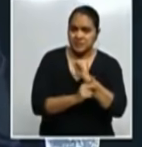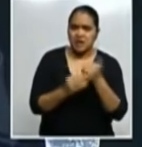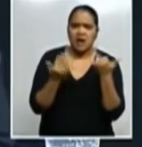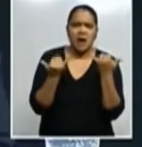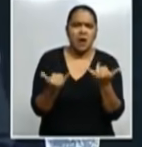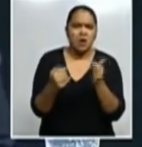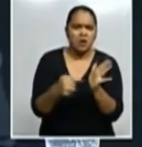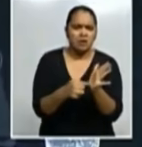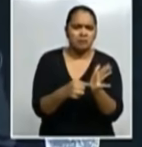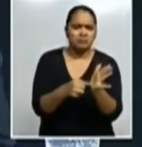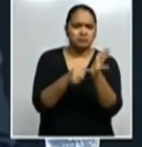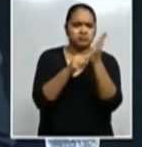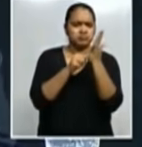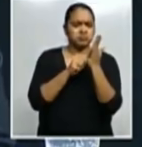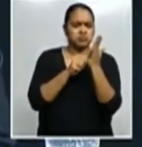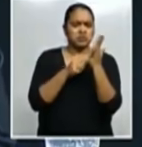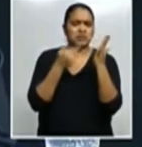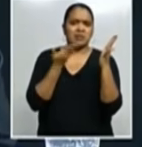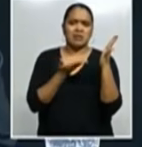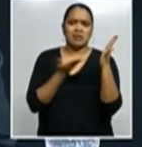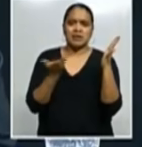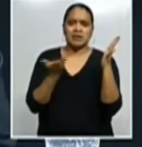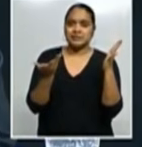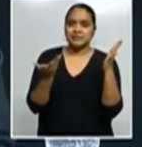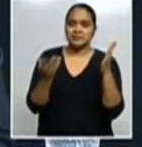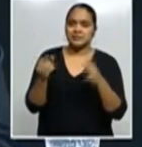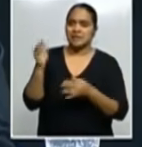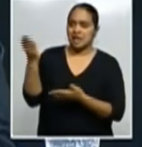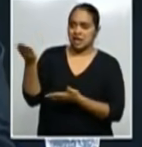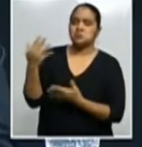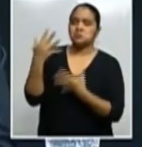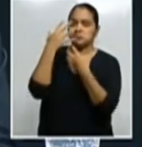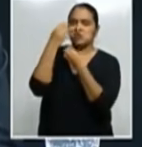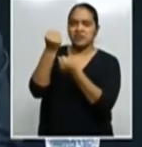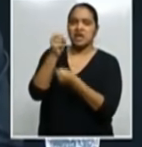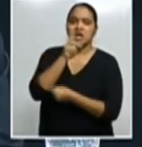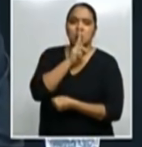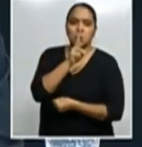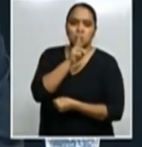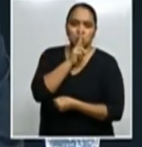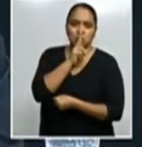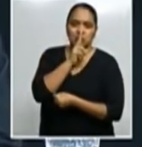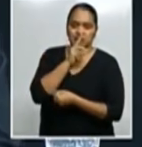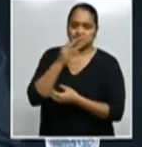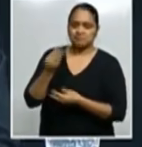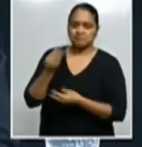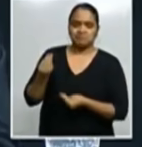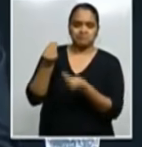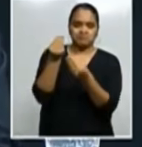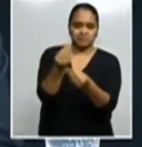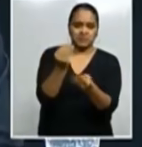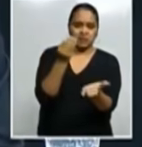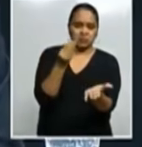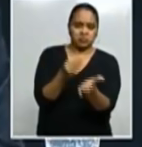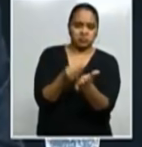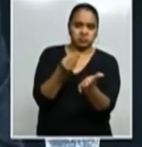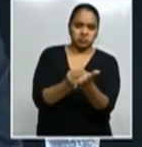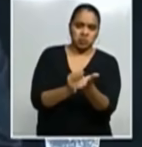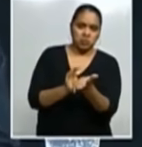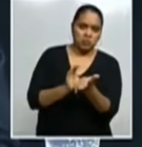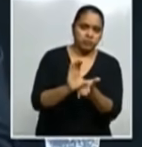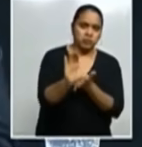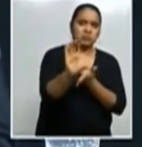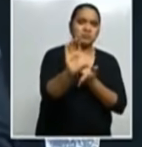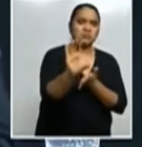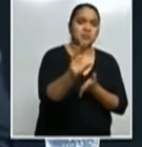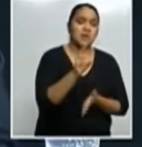este voto de confianza del FMI, precisamente es un mensaje para los inversionistas, para las